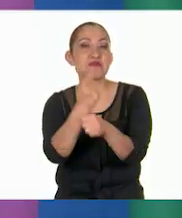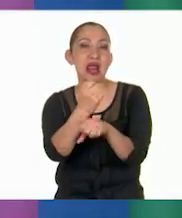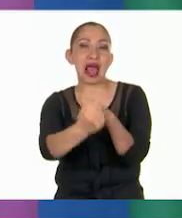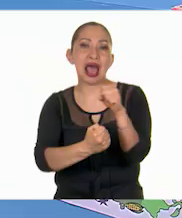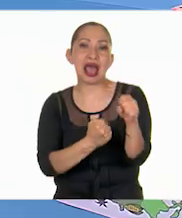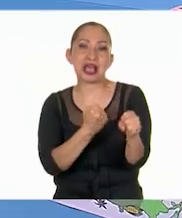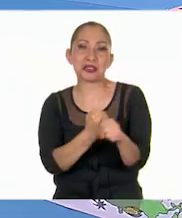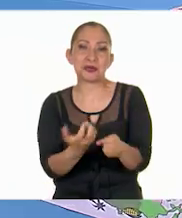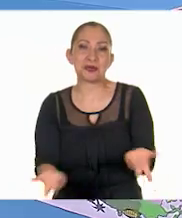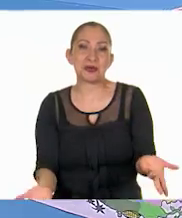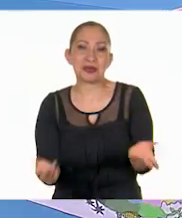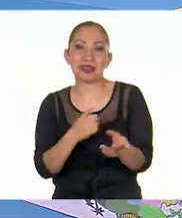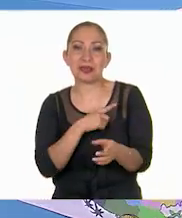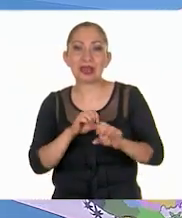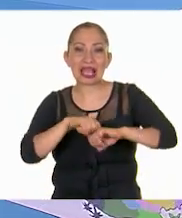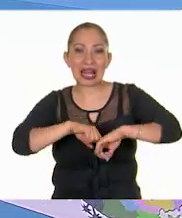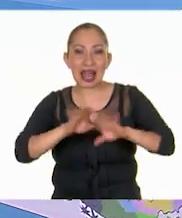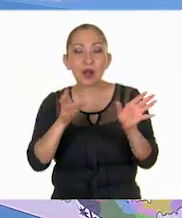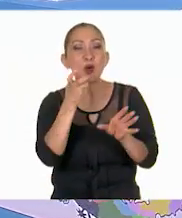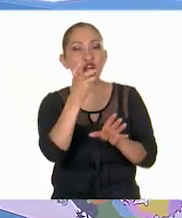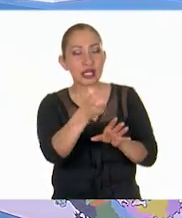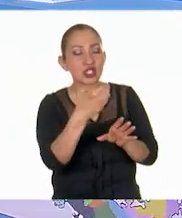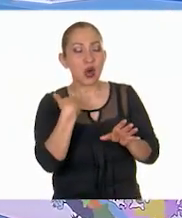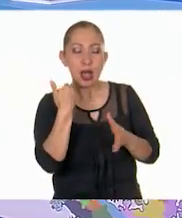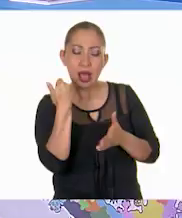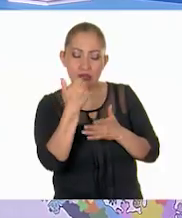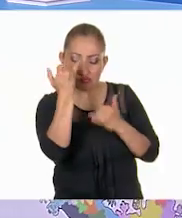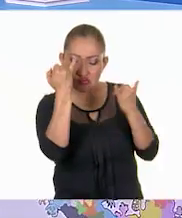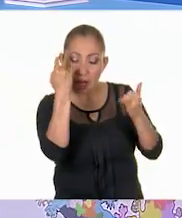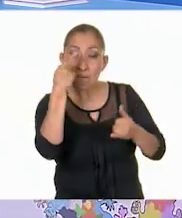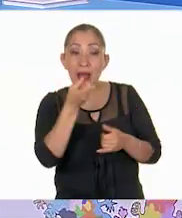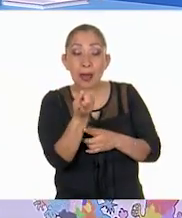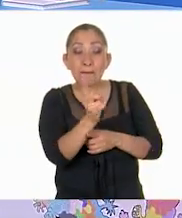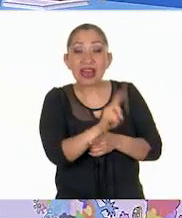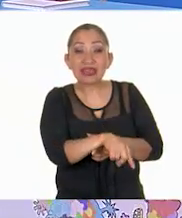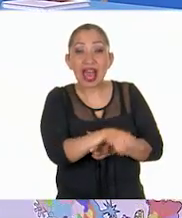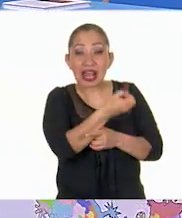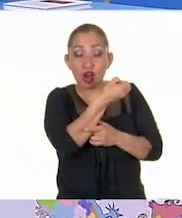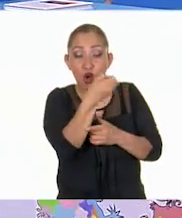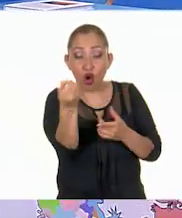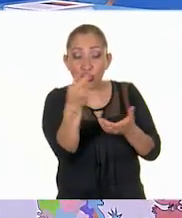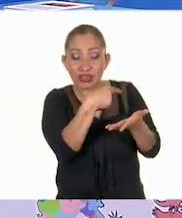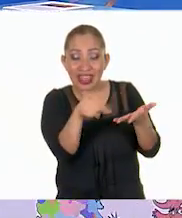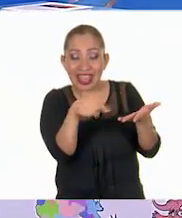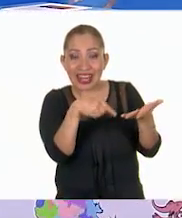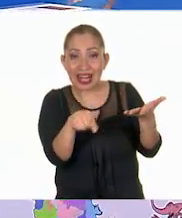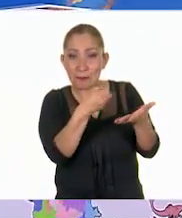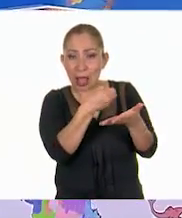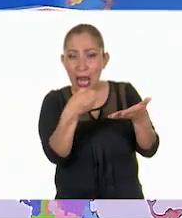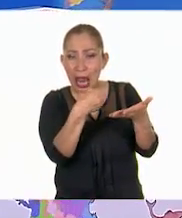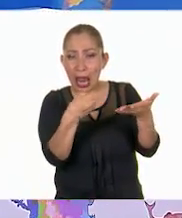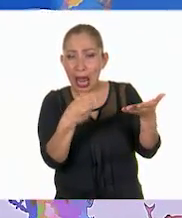grado. Sí, por ello trabajamos herramientas para ordenar nuestro texto cuando escribimos un manual o